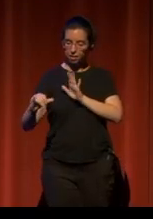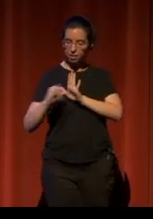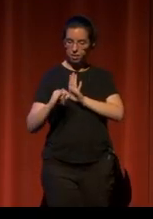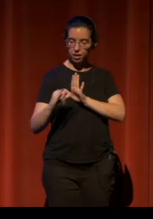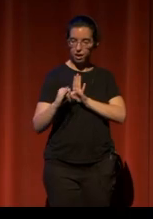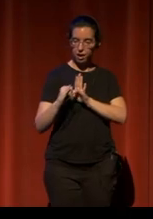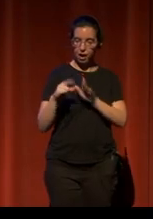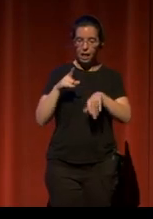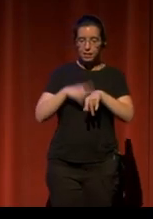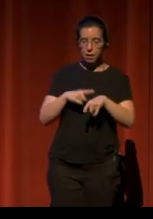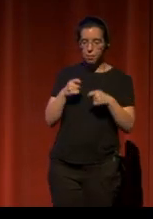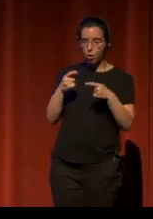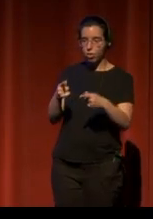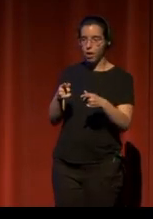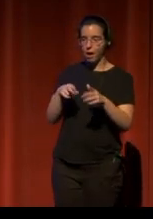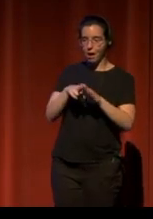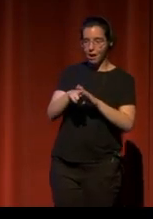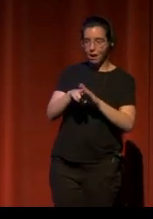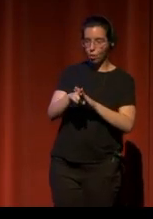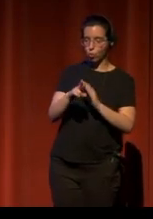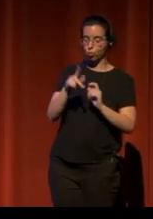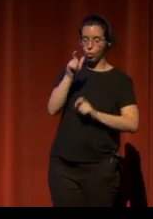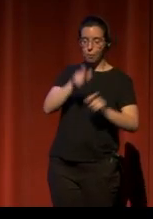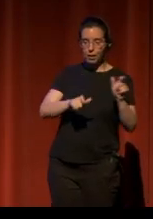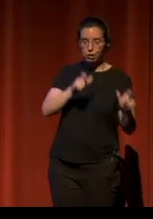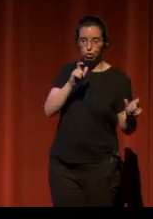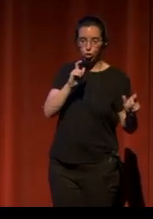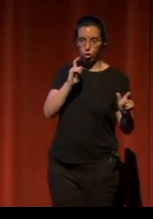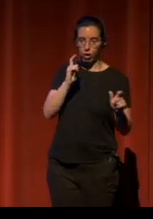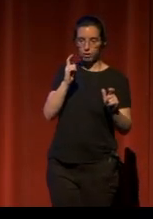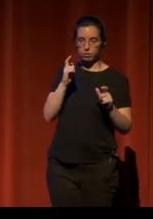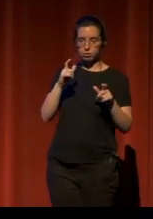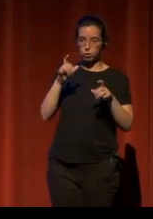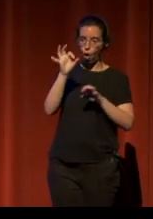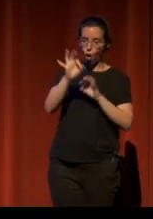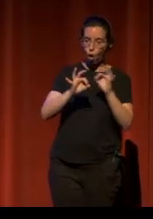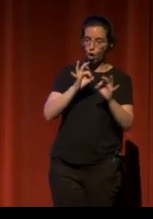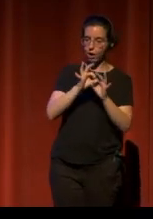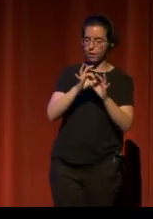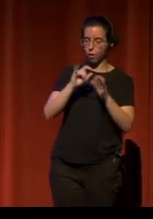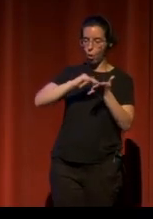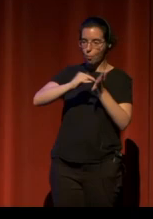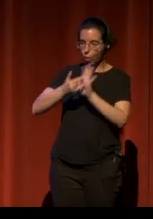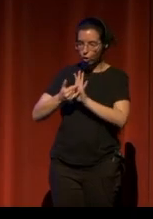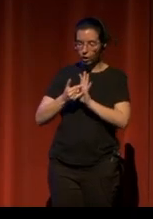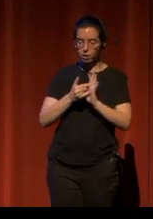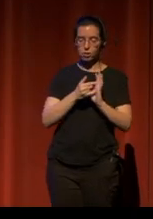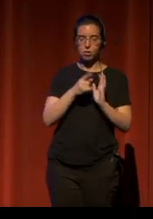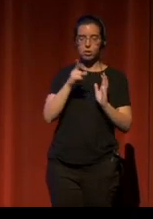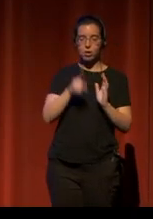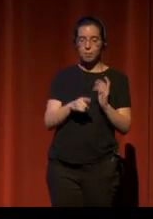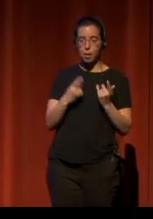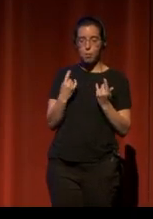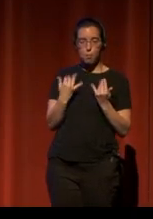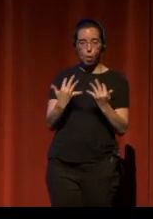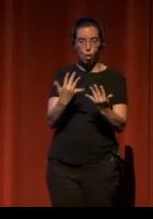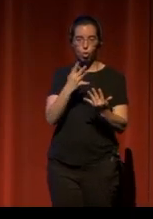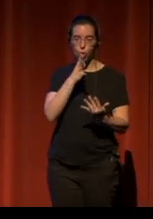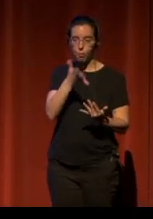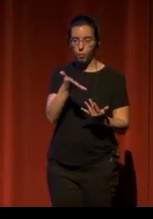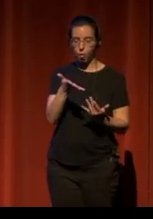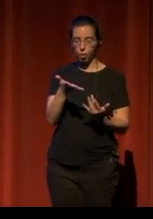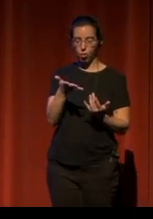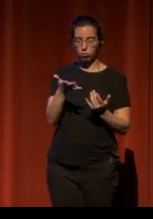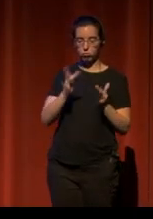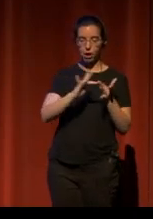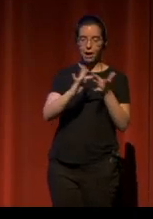el recurso más preciado de las personas de nuestras organizaciones de nuestros proyectos proto en el sentido de relacionarse